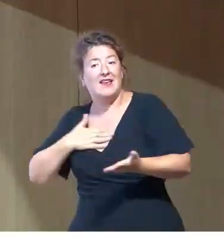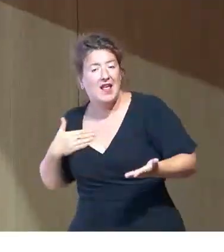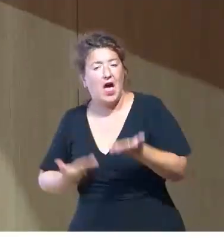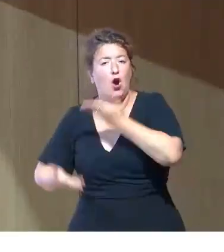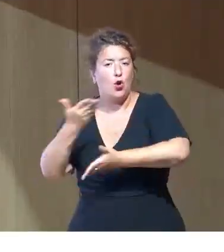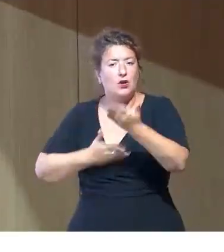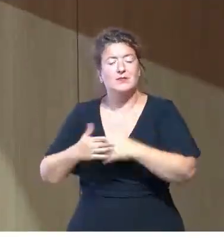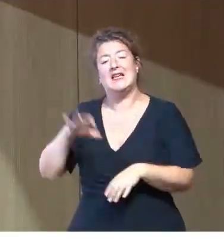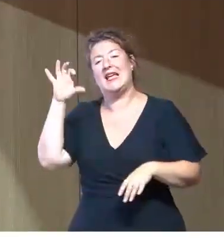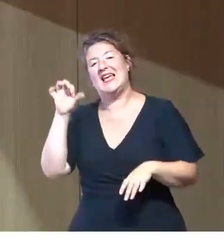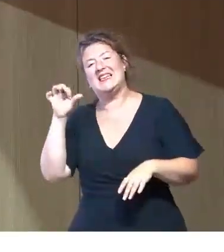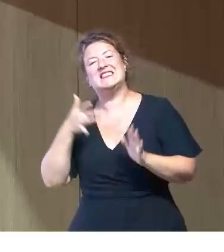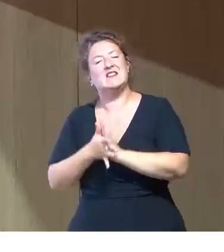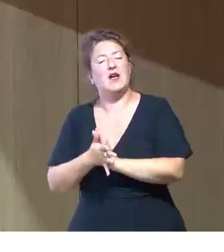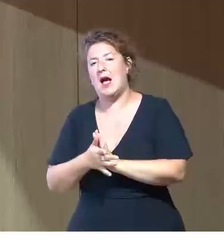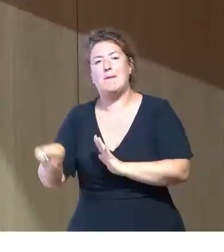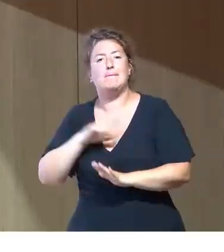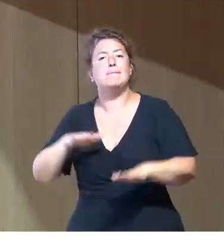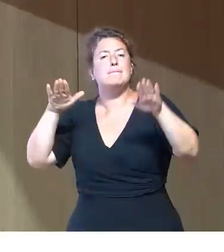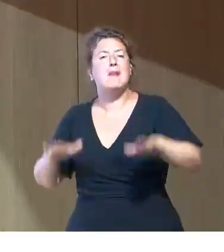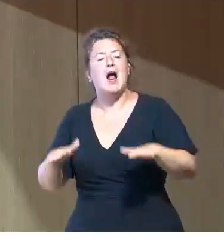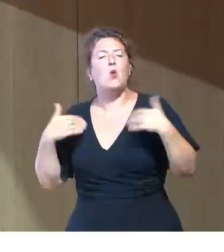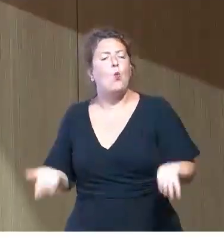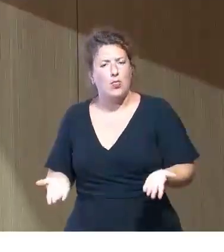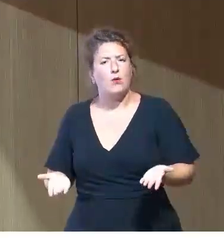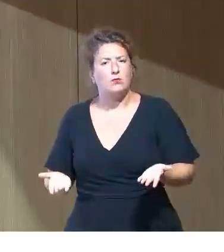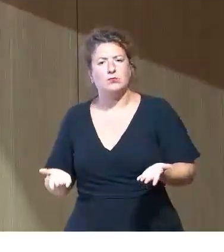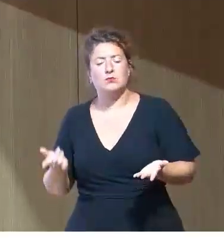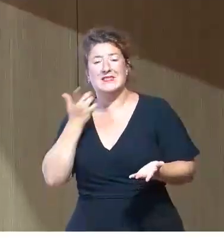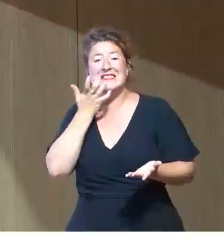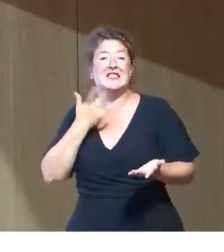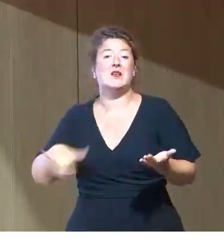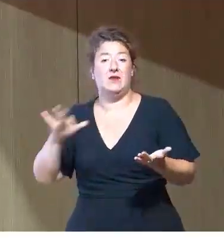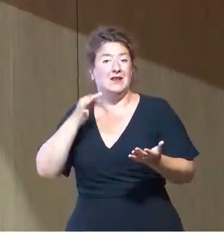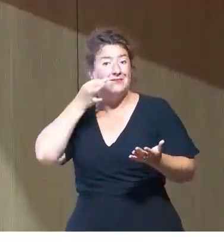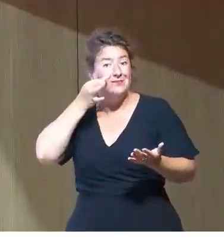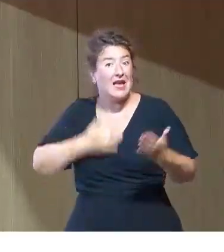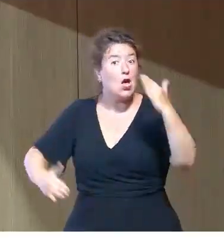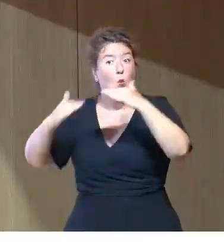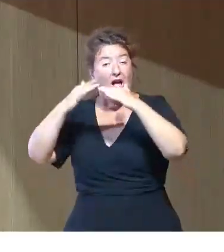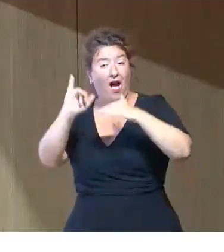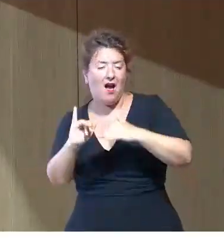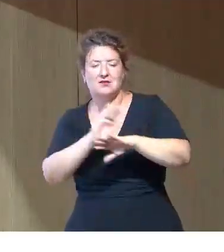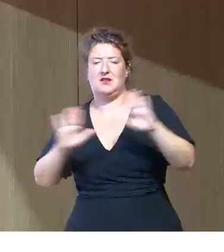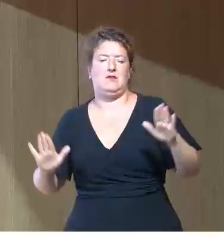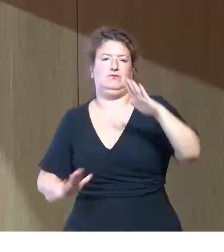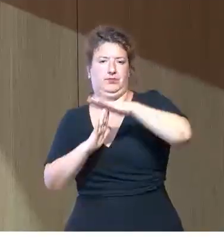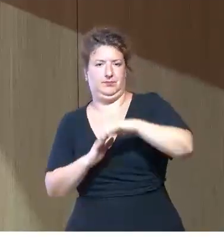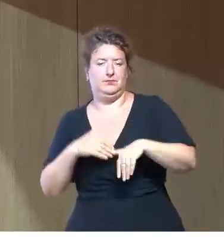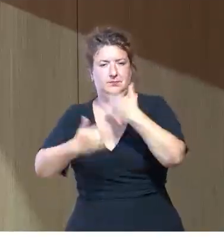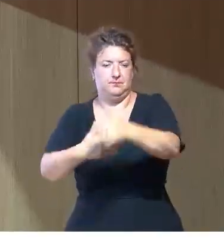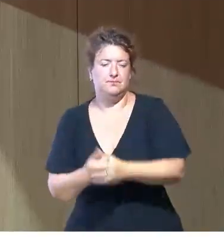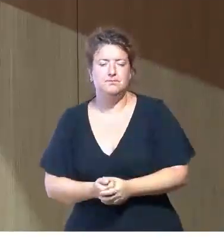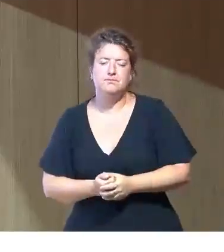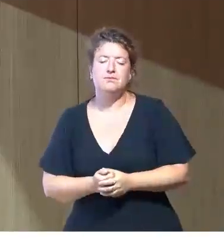y Con la s de solo parar cuando se hable de una igualdad real de oportunidades lo que también pretendemos desde el cermi